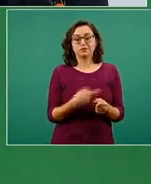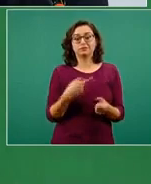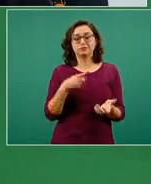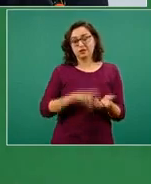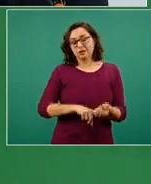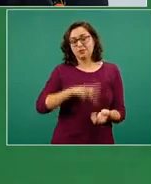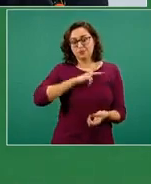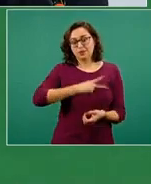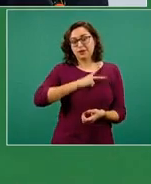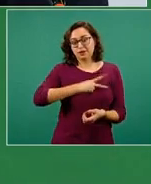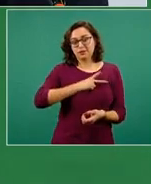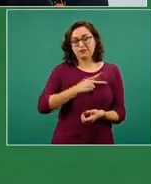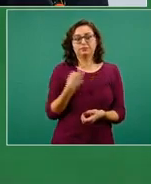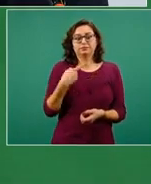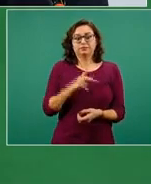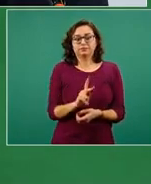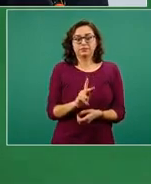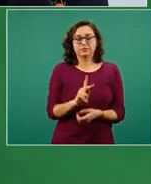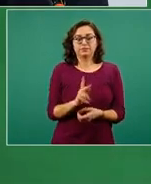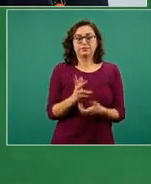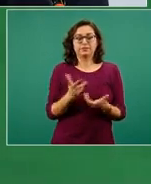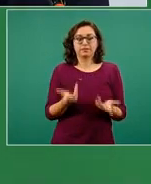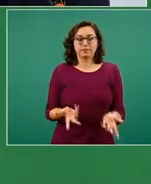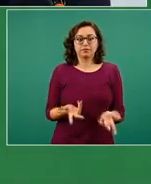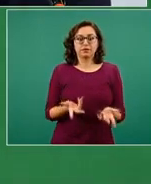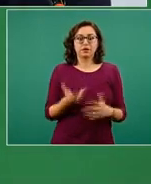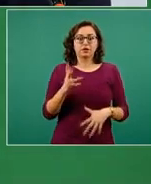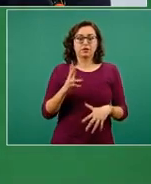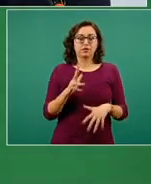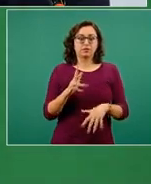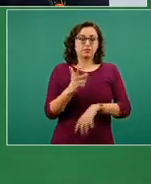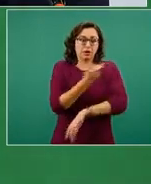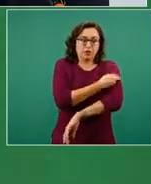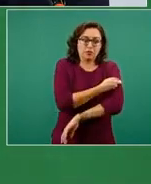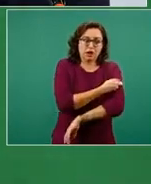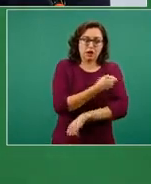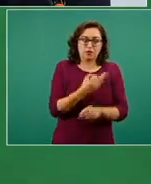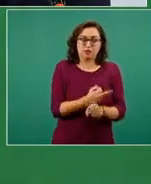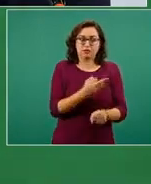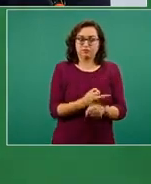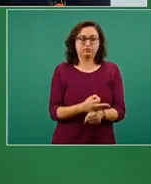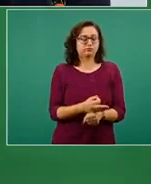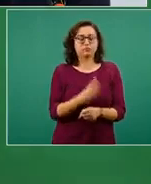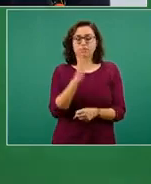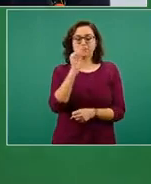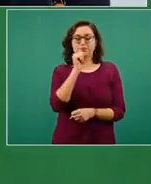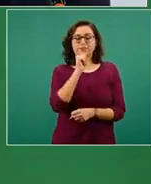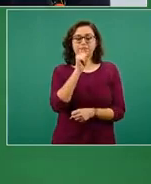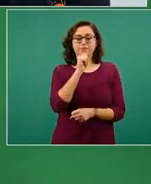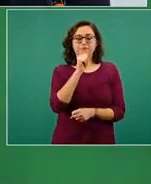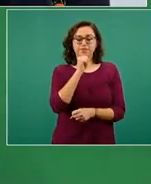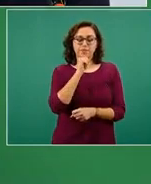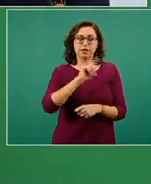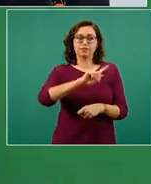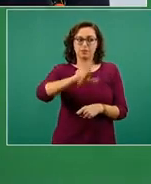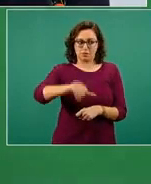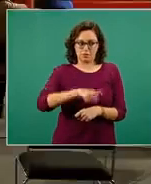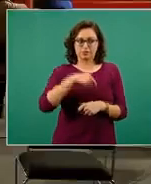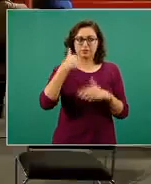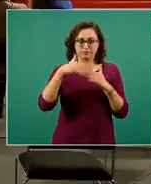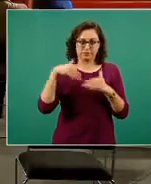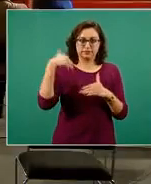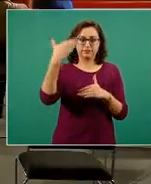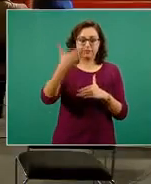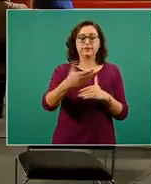se difiera su vacunación en su momento dado. Otra de las cosas importantes fueron los triage que se hicieron con las unidades